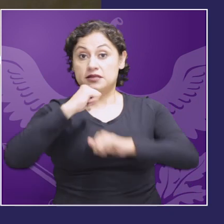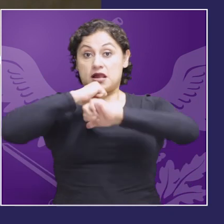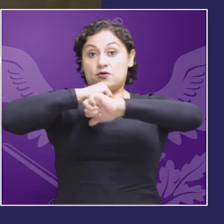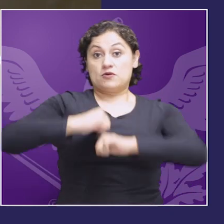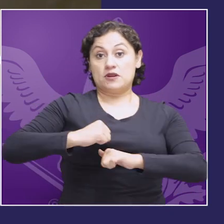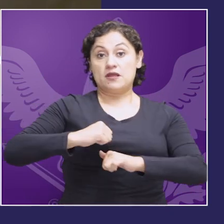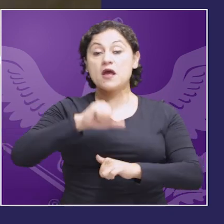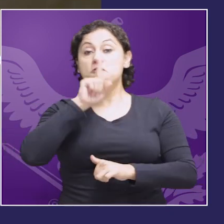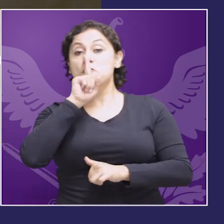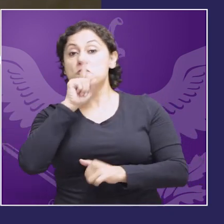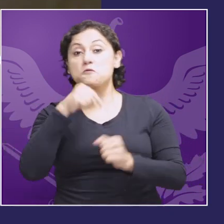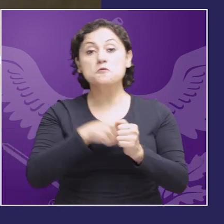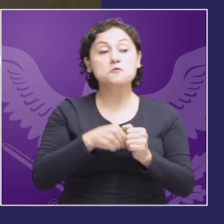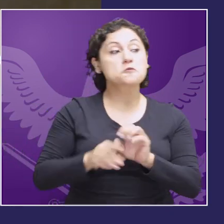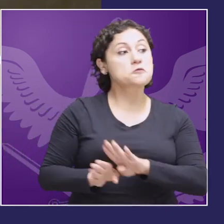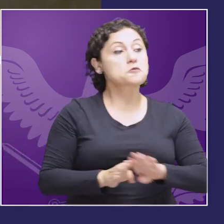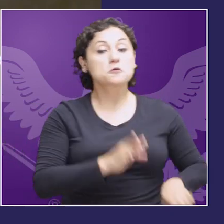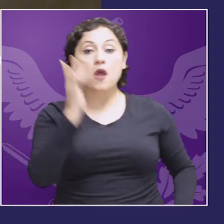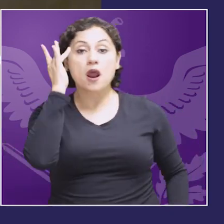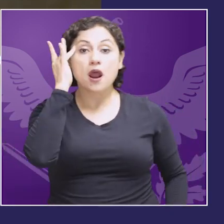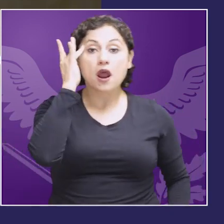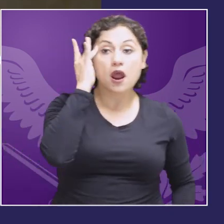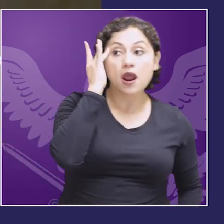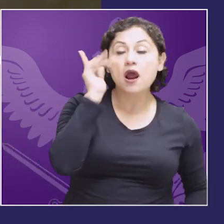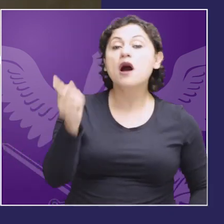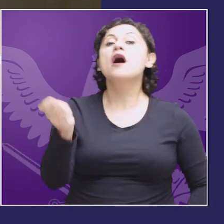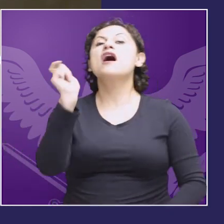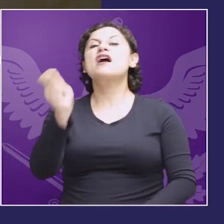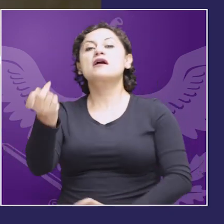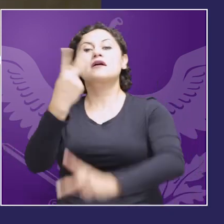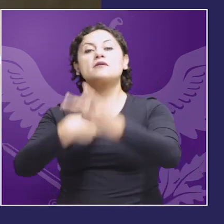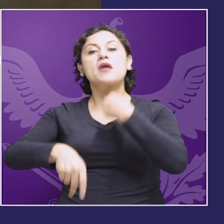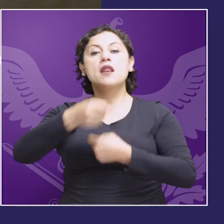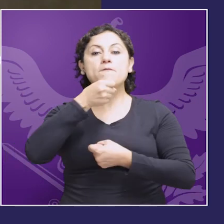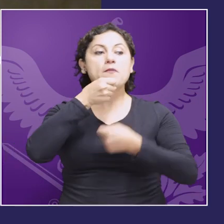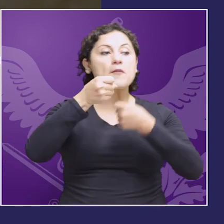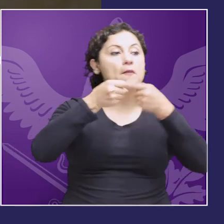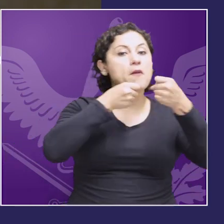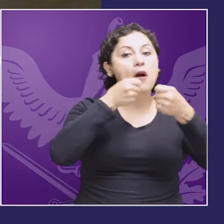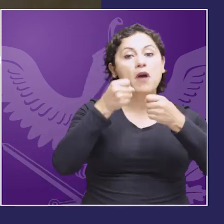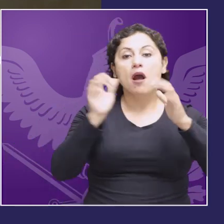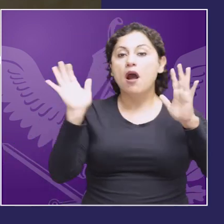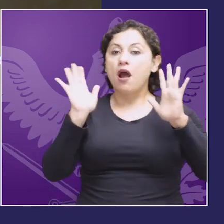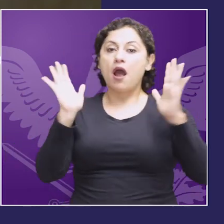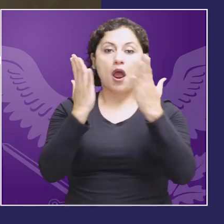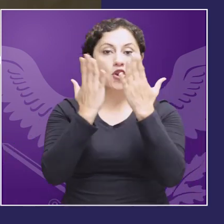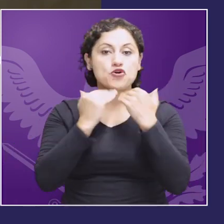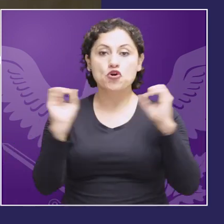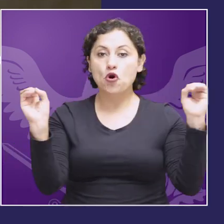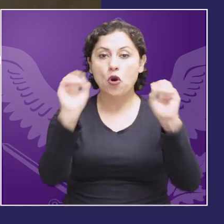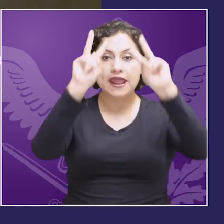Otra forma muy clara de revictimización y que es constante es las autoridades que quieren quitarse de encima el